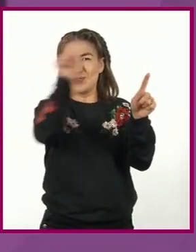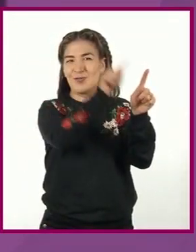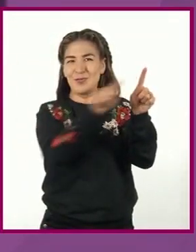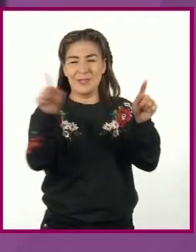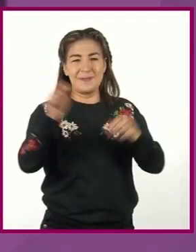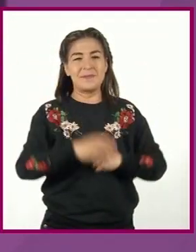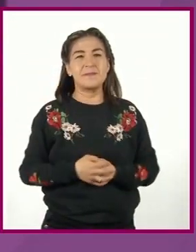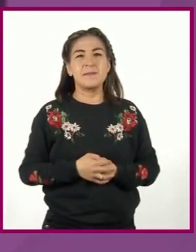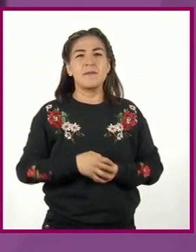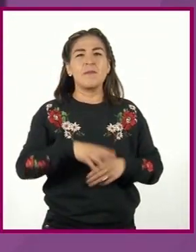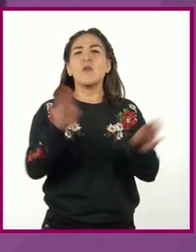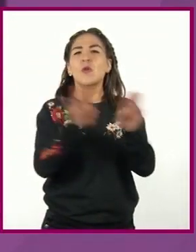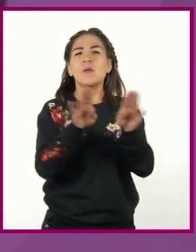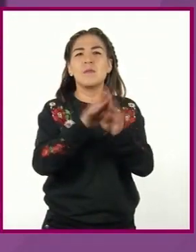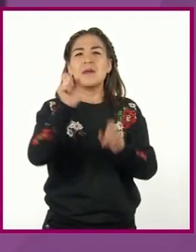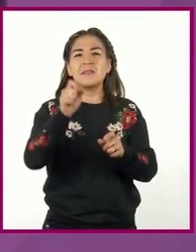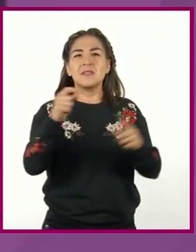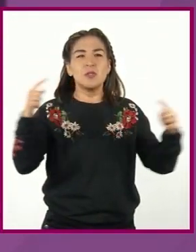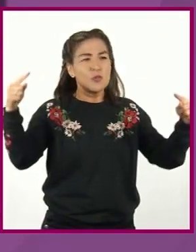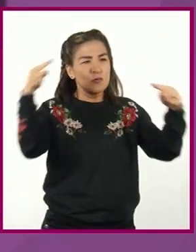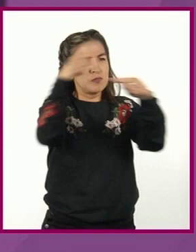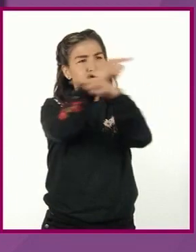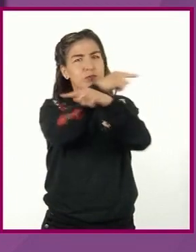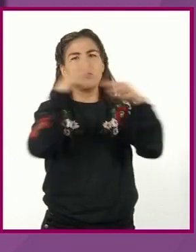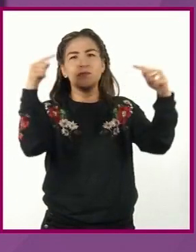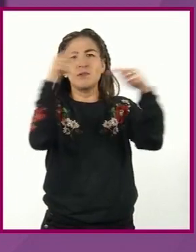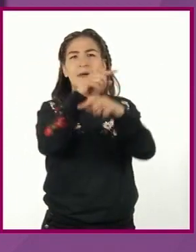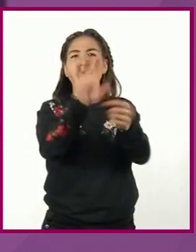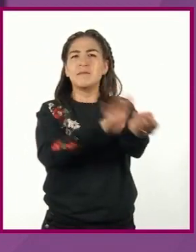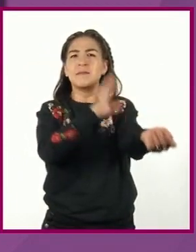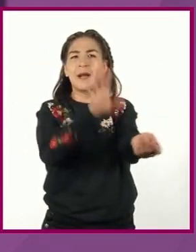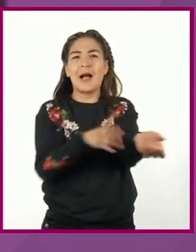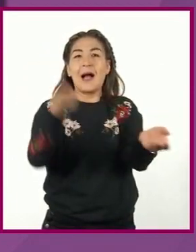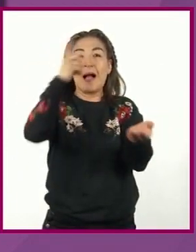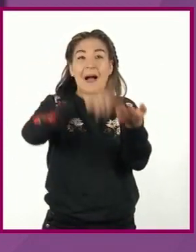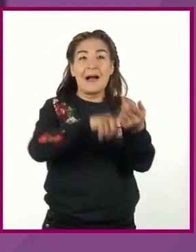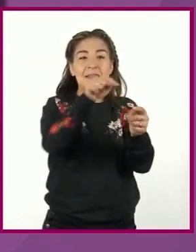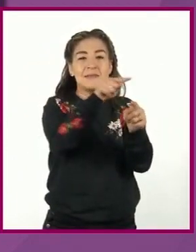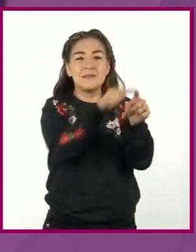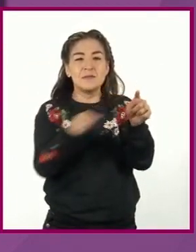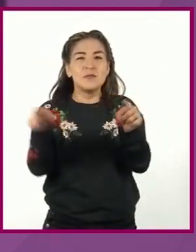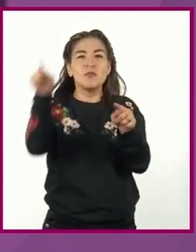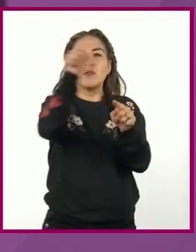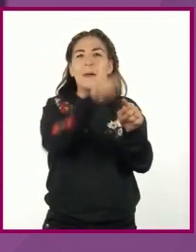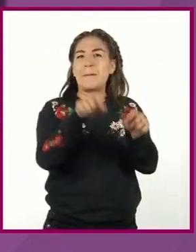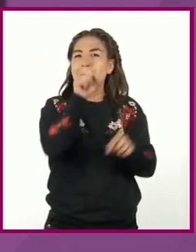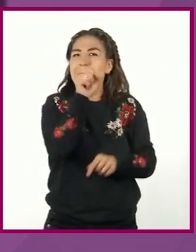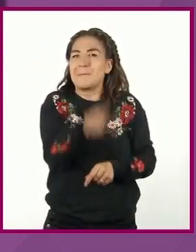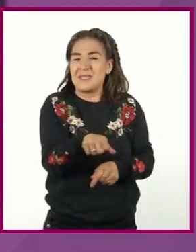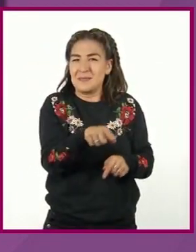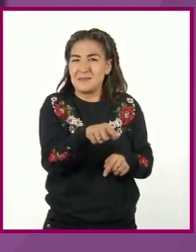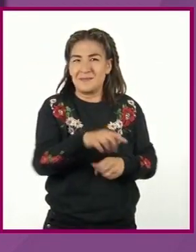La carga que fluye por un conductor consiste en electrones desplazándose a través de este.